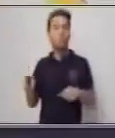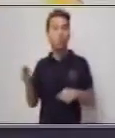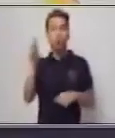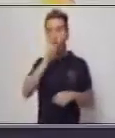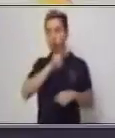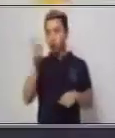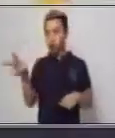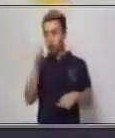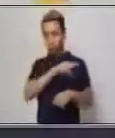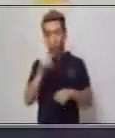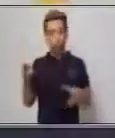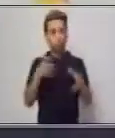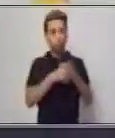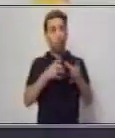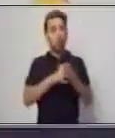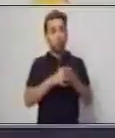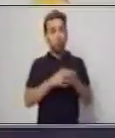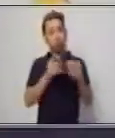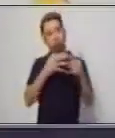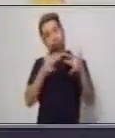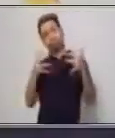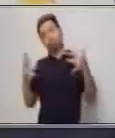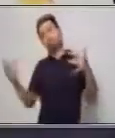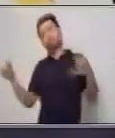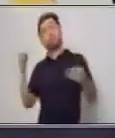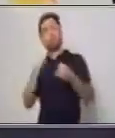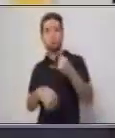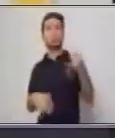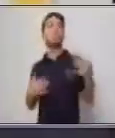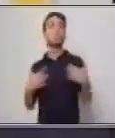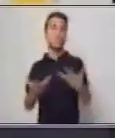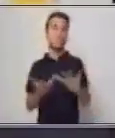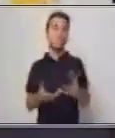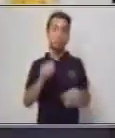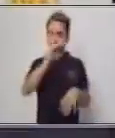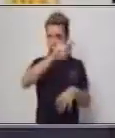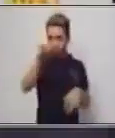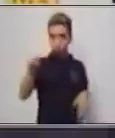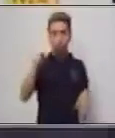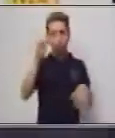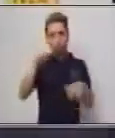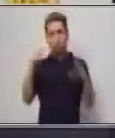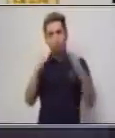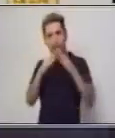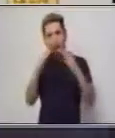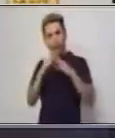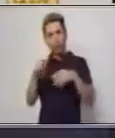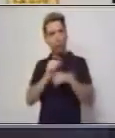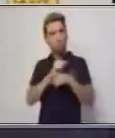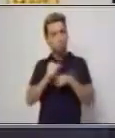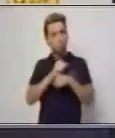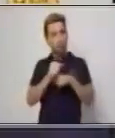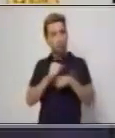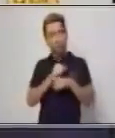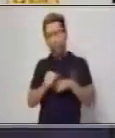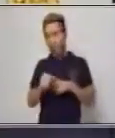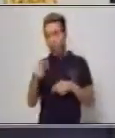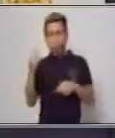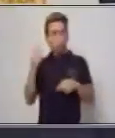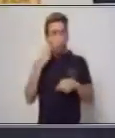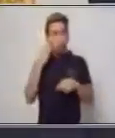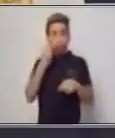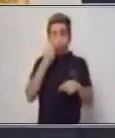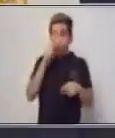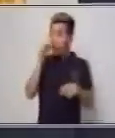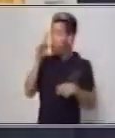compuestos no tienen límite. De esta forma, pues yo te invito a que en casa lo puedas practicar, buscando todos los divisores de estos